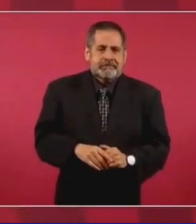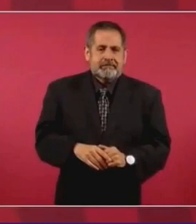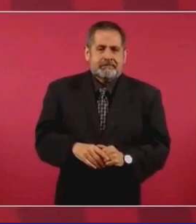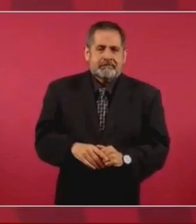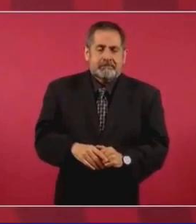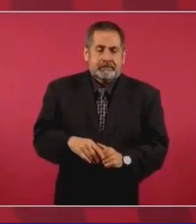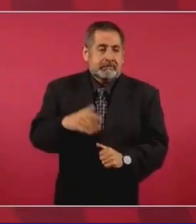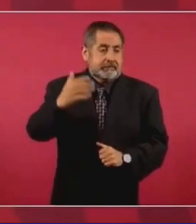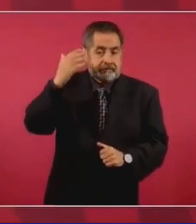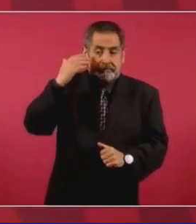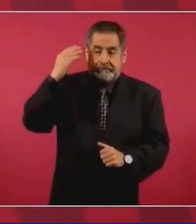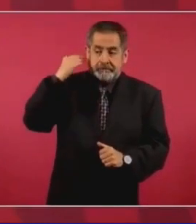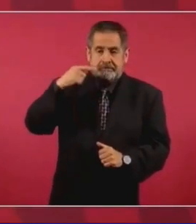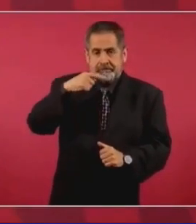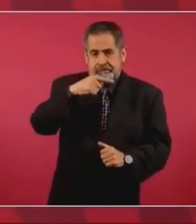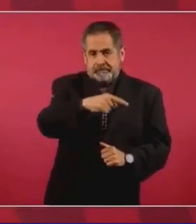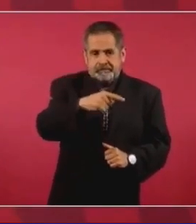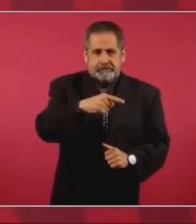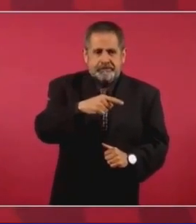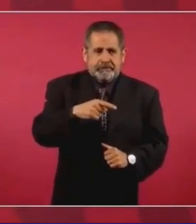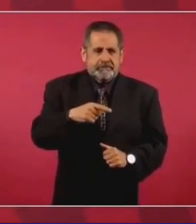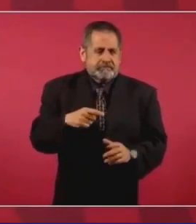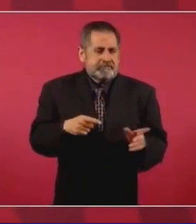sí había más margen